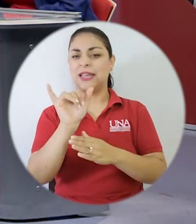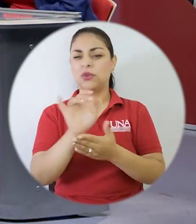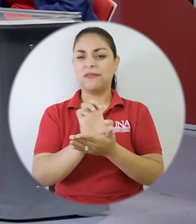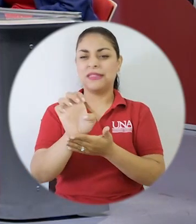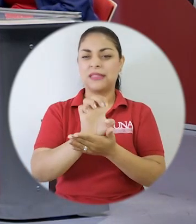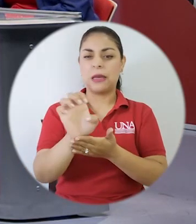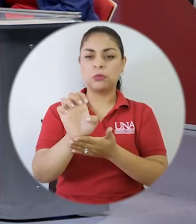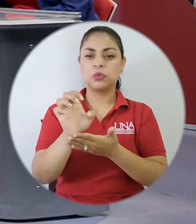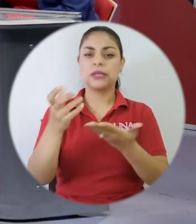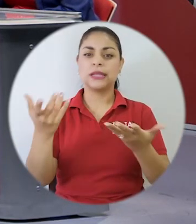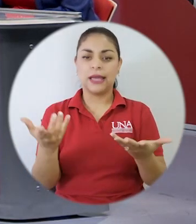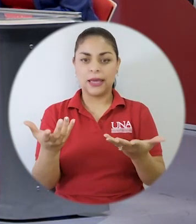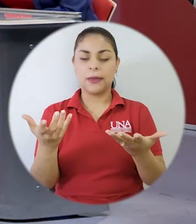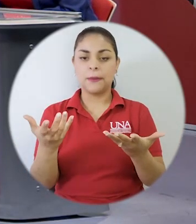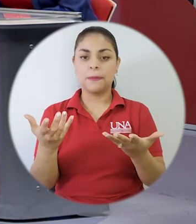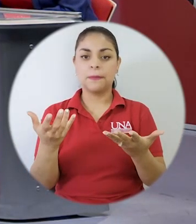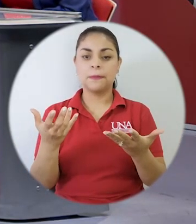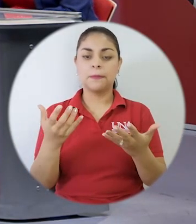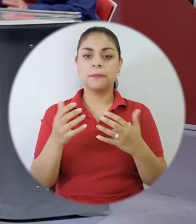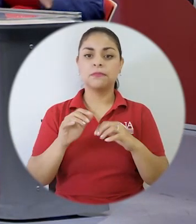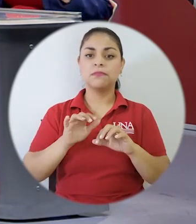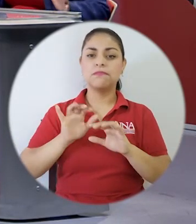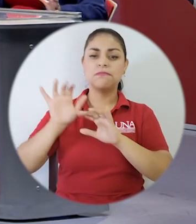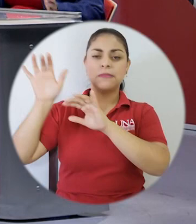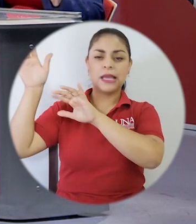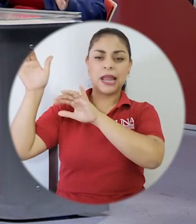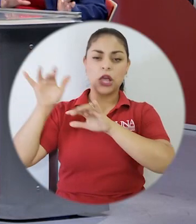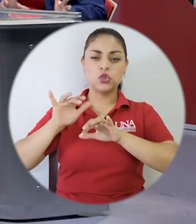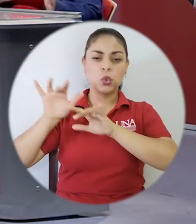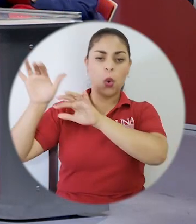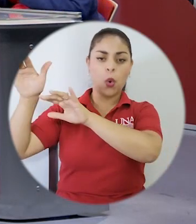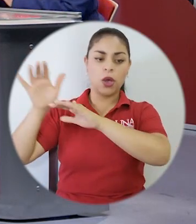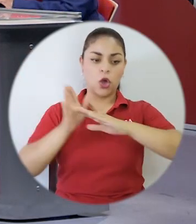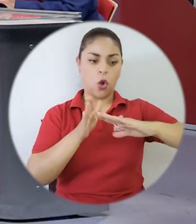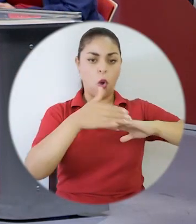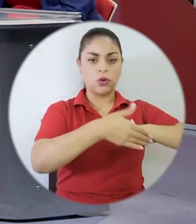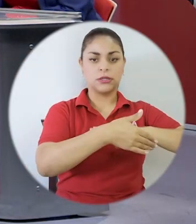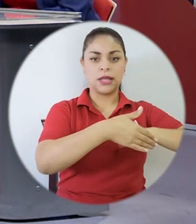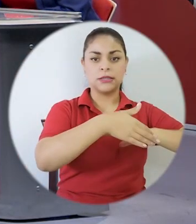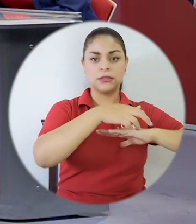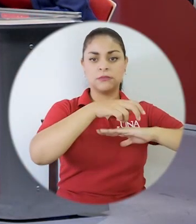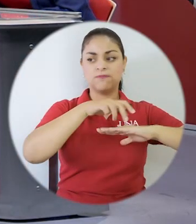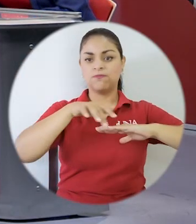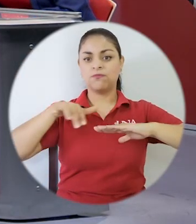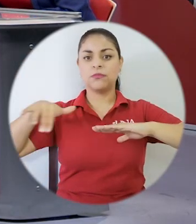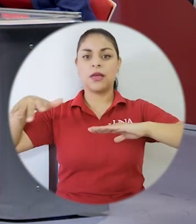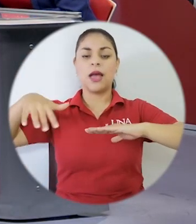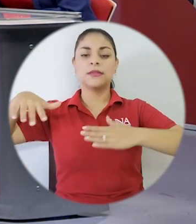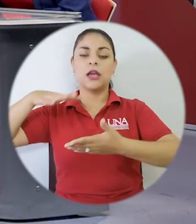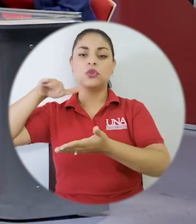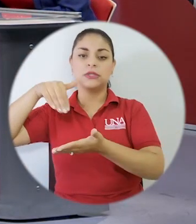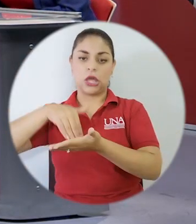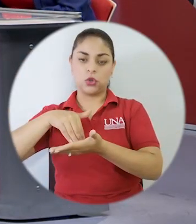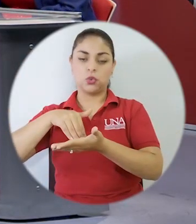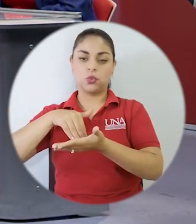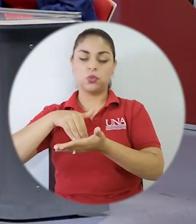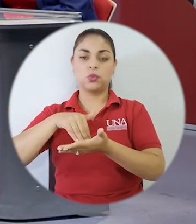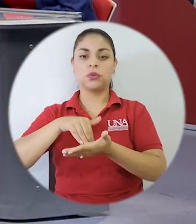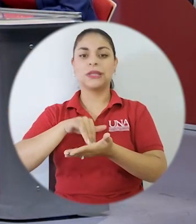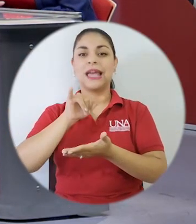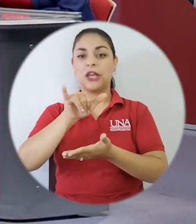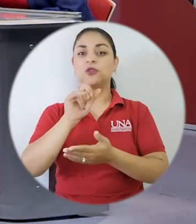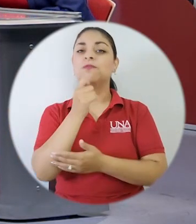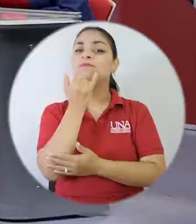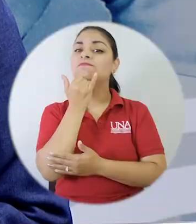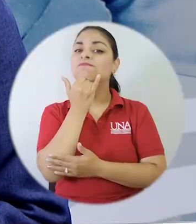eso evitamos la migración interna que se da de las costas y de la ruralidad hacia los centros, que genera